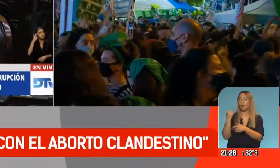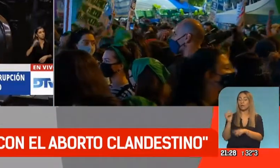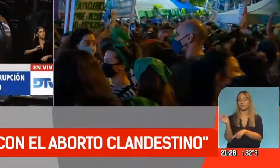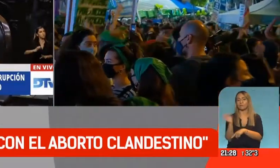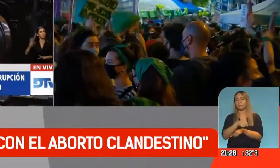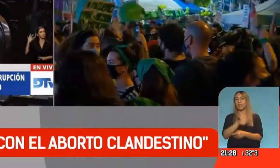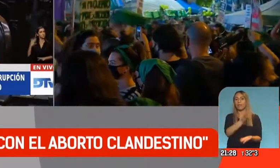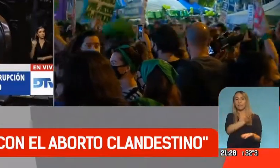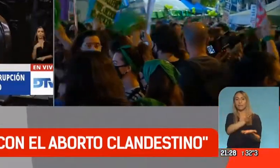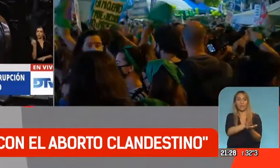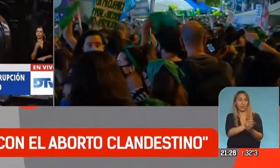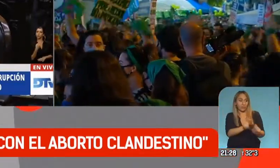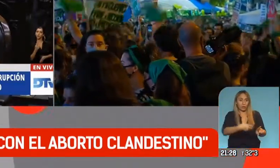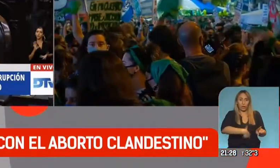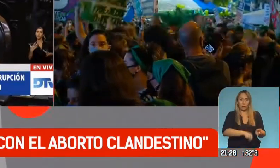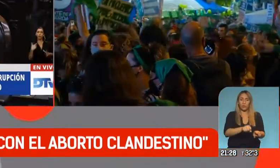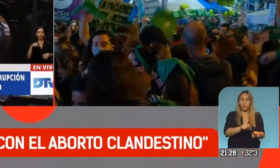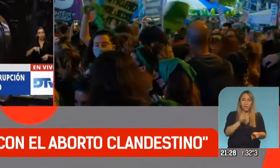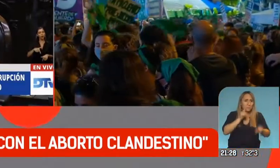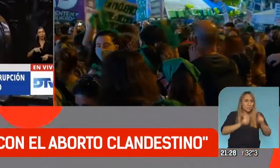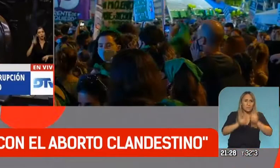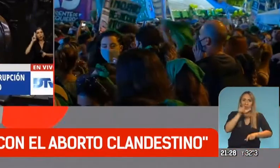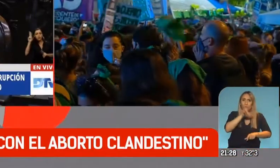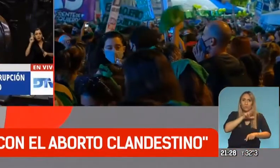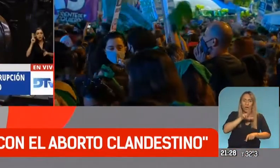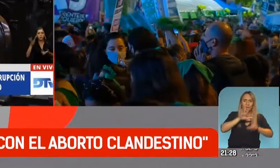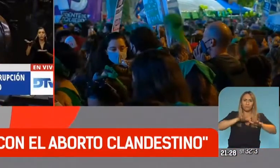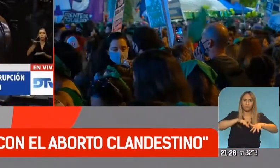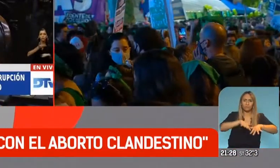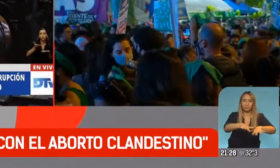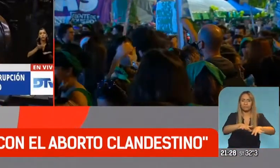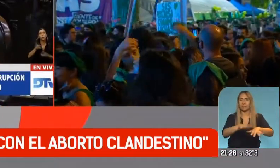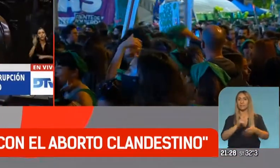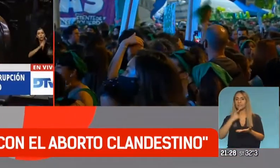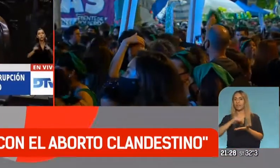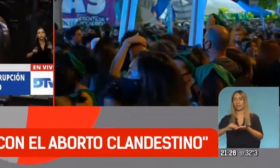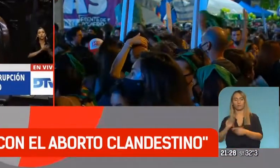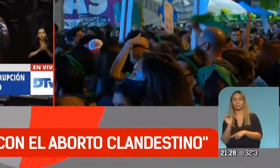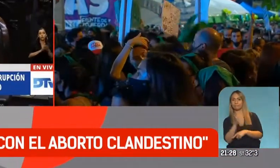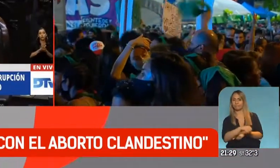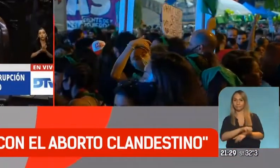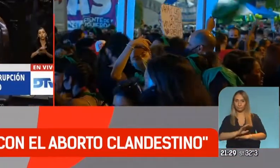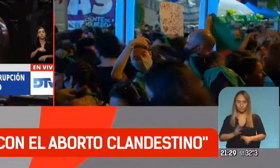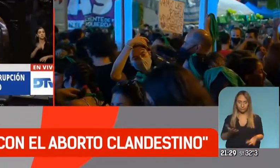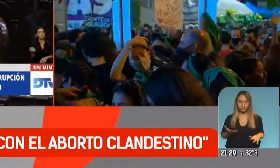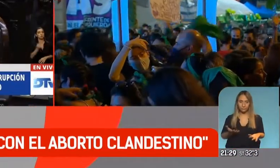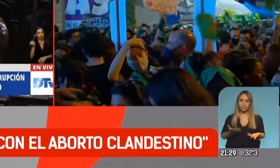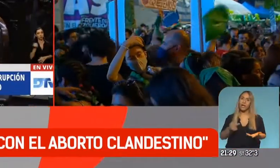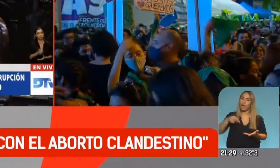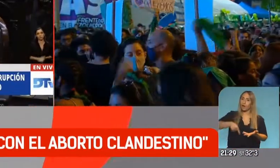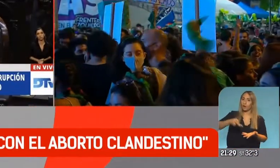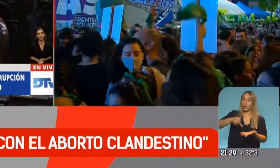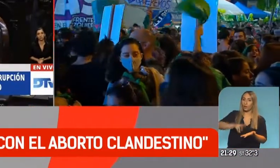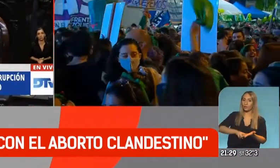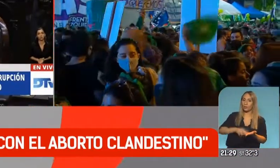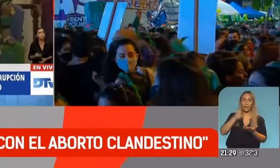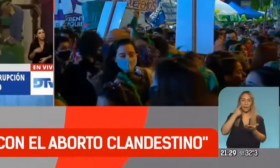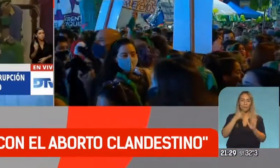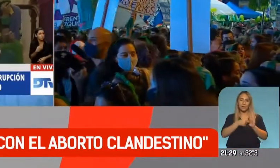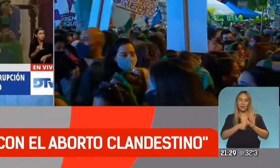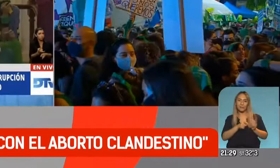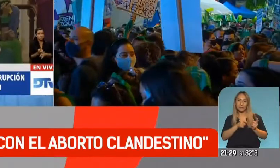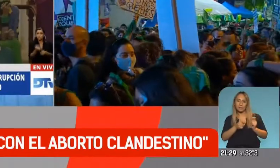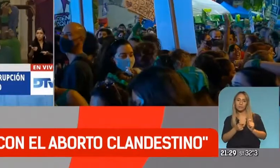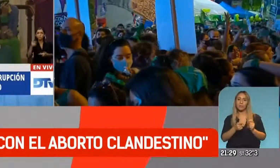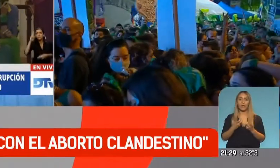derecho al aborto con cientos de miles de mujeres movilizadas en aquel momento bueno hoy está tratando una nueva movilidad para seguir ajustando a